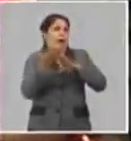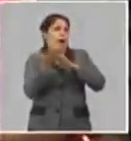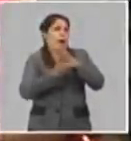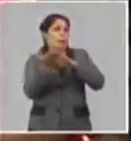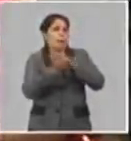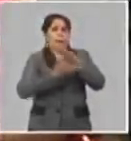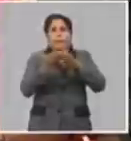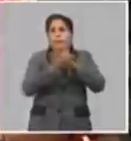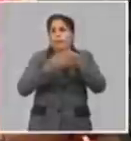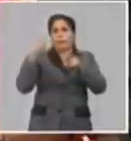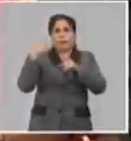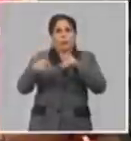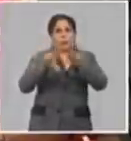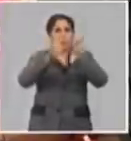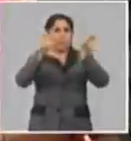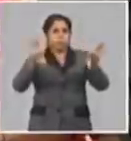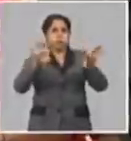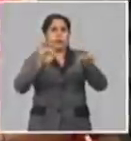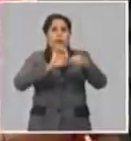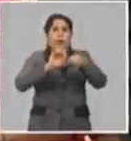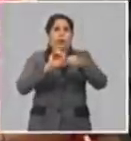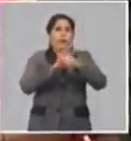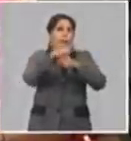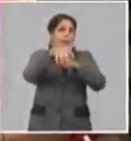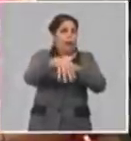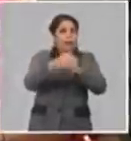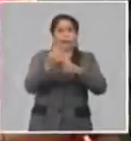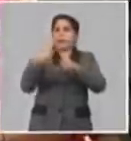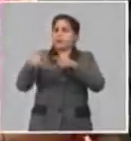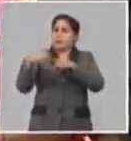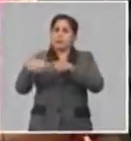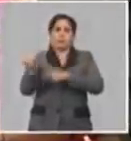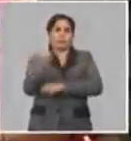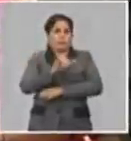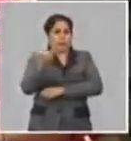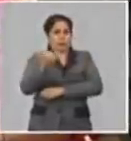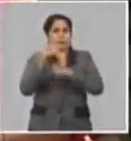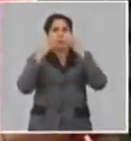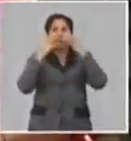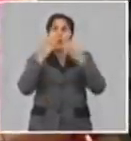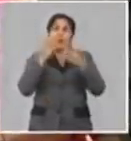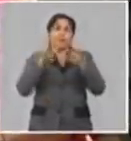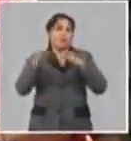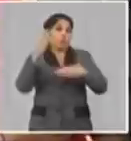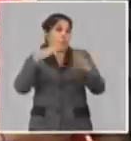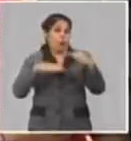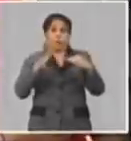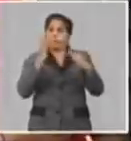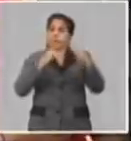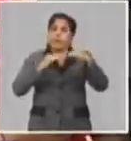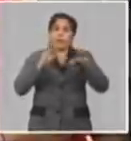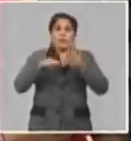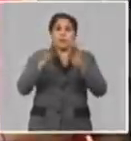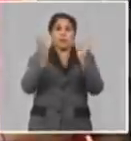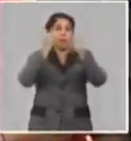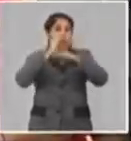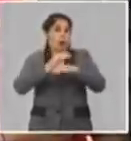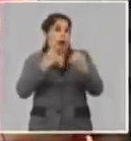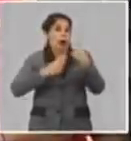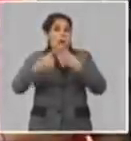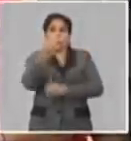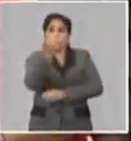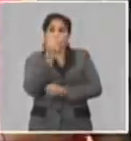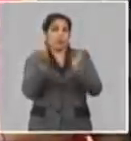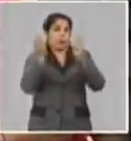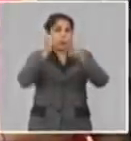Hemos mantenido los servicios con algunas limitaciones, con carencias. Hay que reconocer que aún en las peores